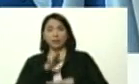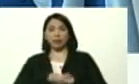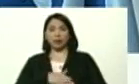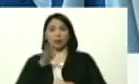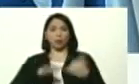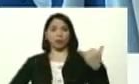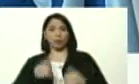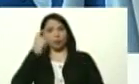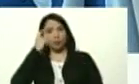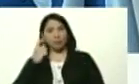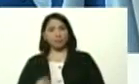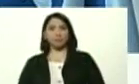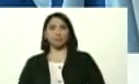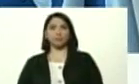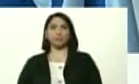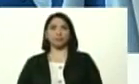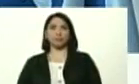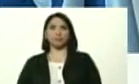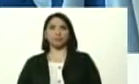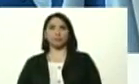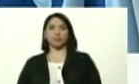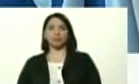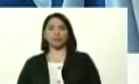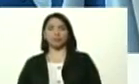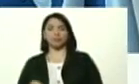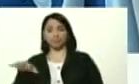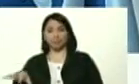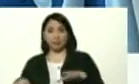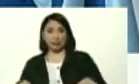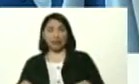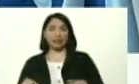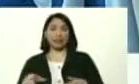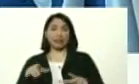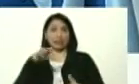últimos días, casualmente ambos en el estado La Guaira,